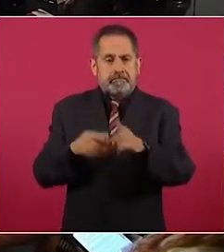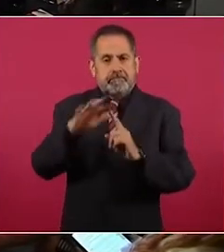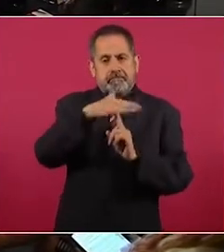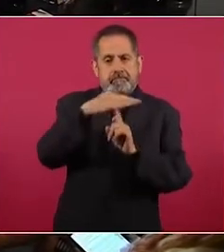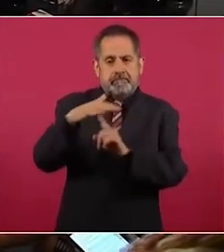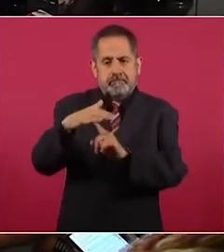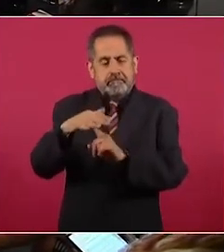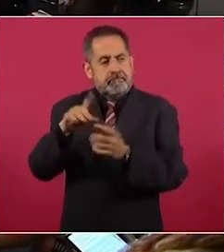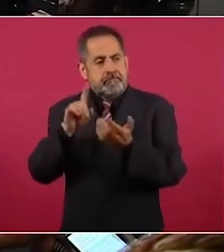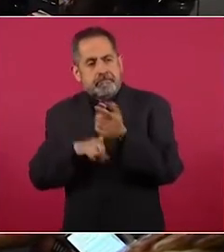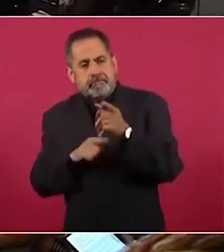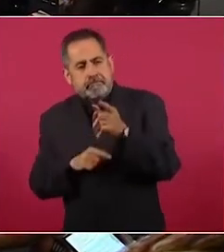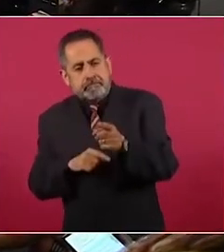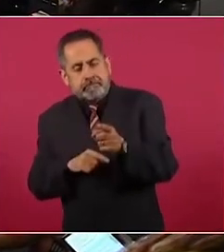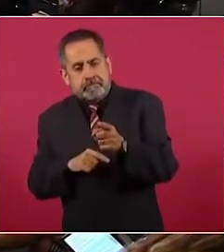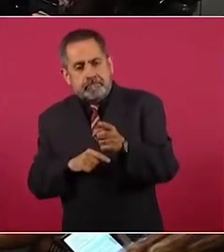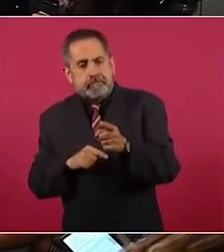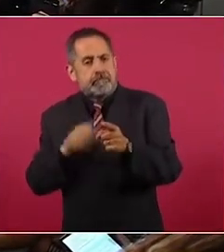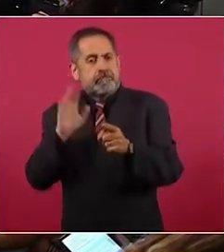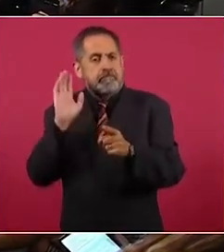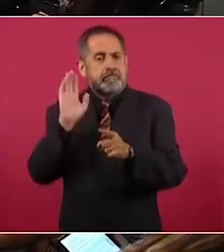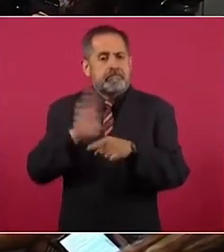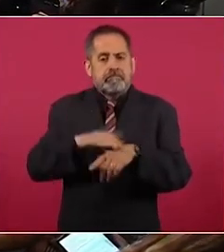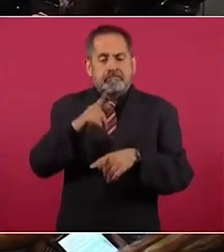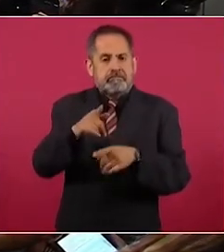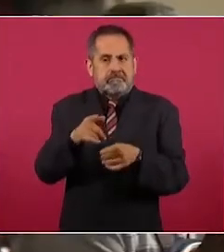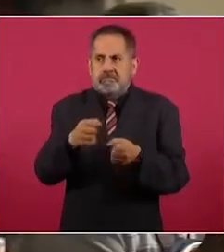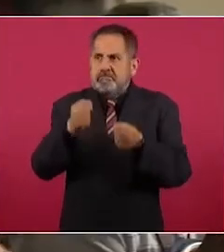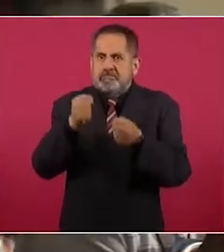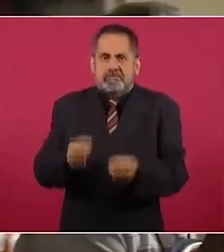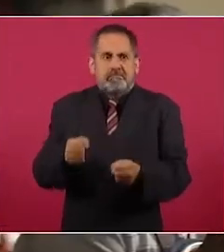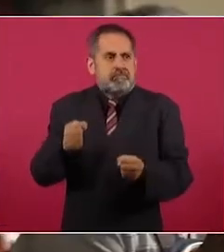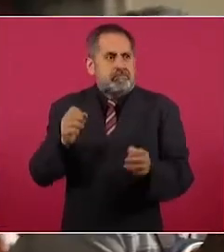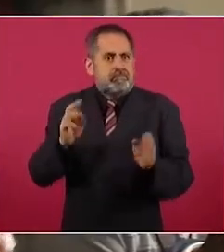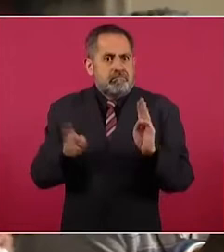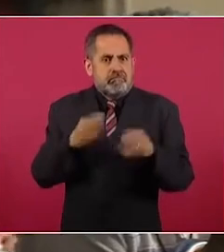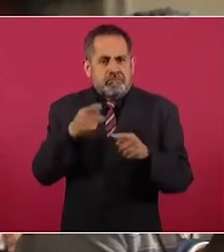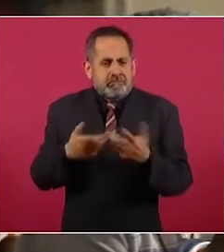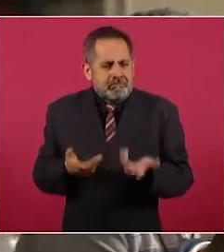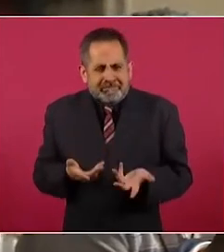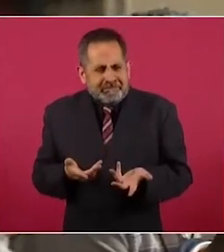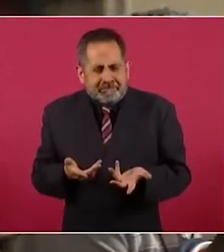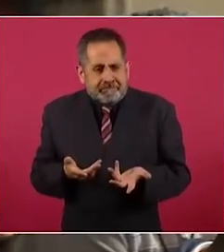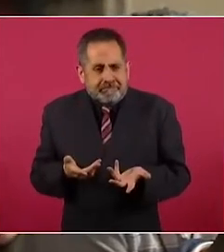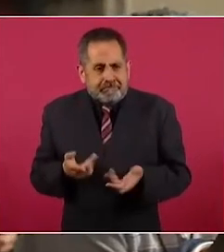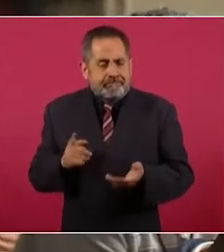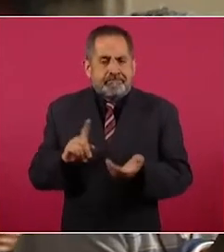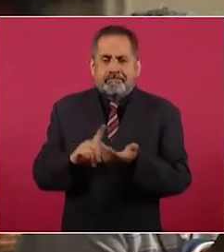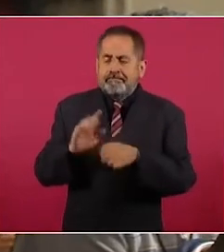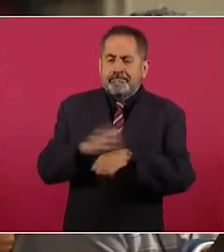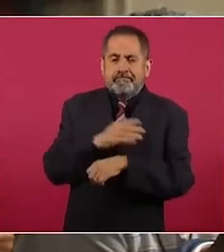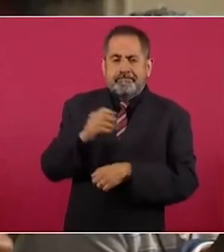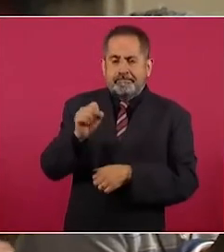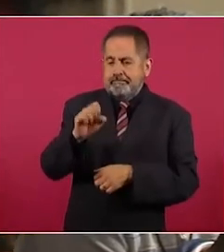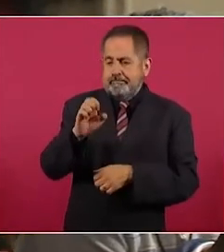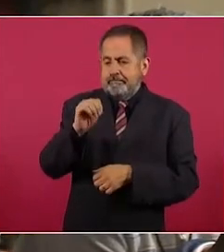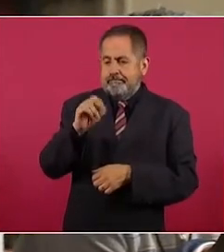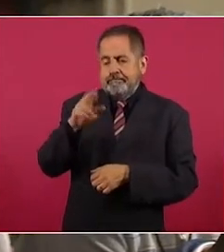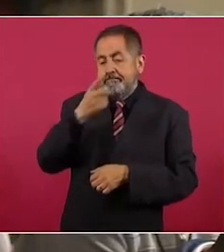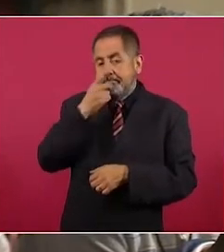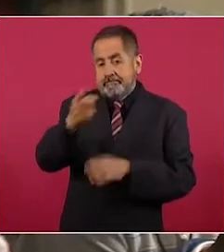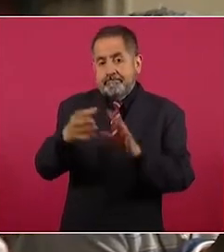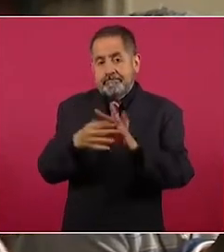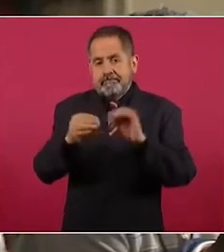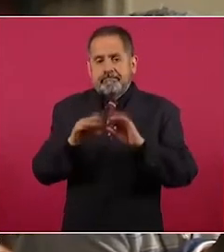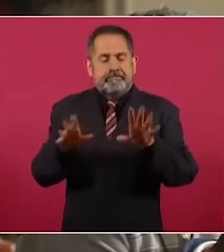se le considera como una de las más flexibles y seguras del mundo. Sin embargo, la propia Secretaría de Marina ya declaró, más